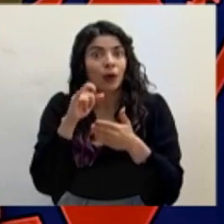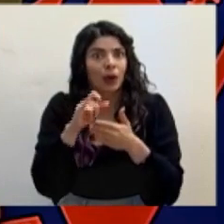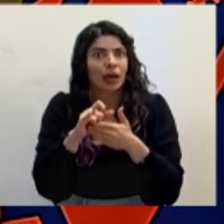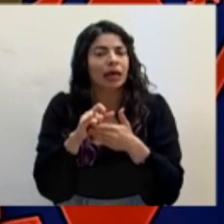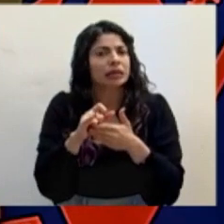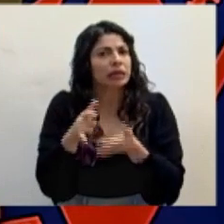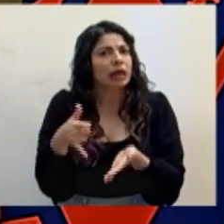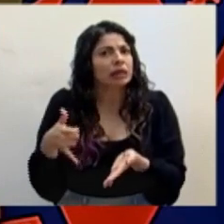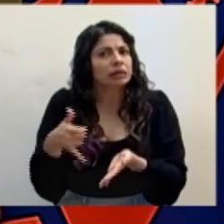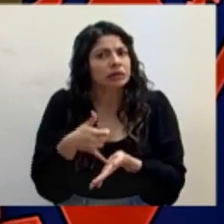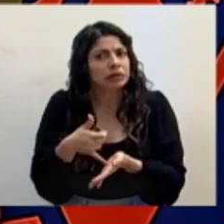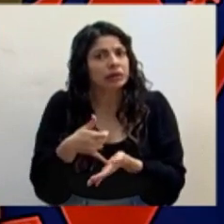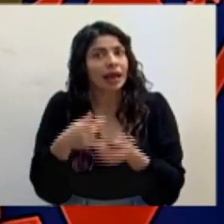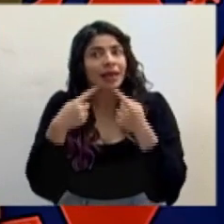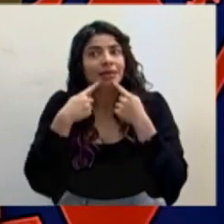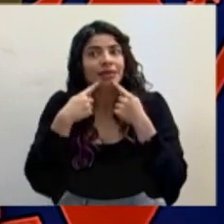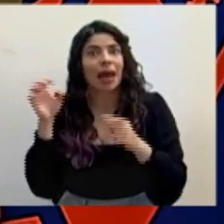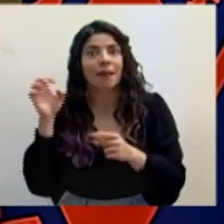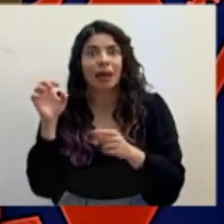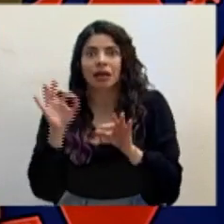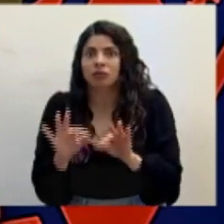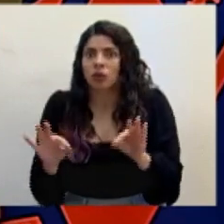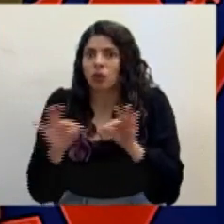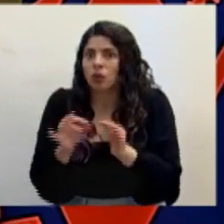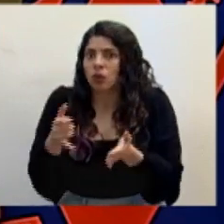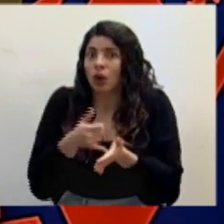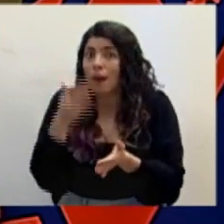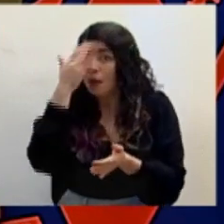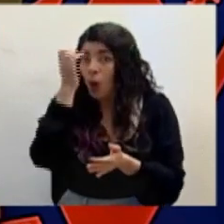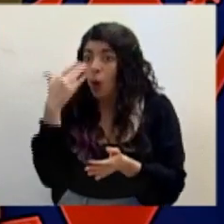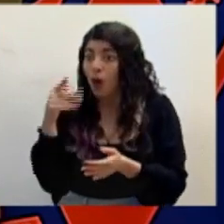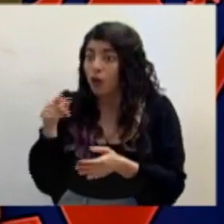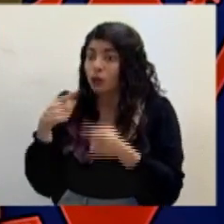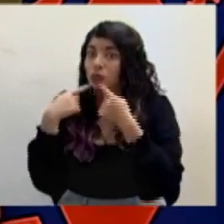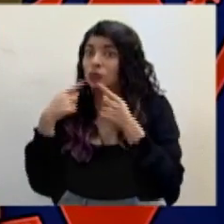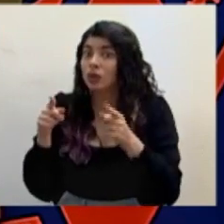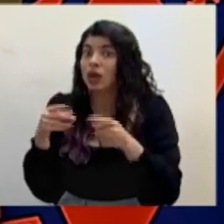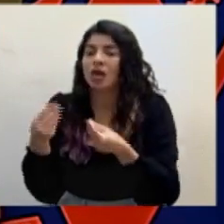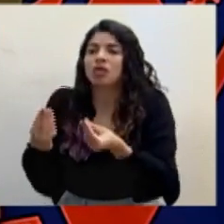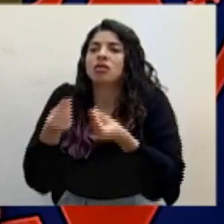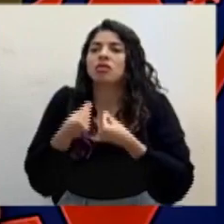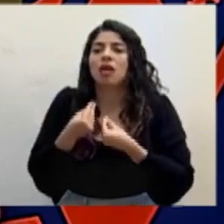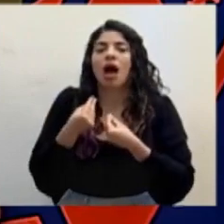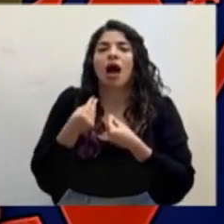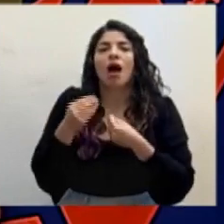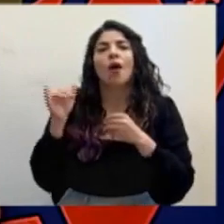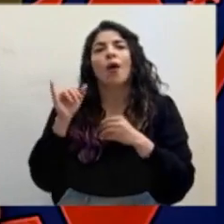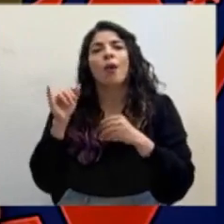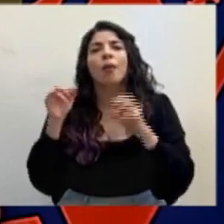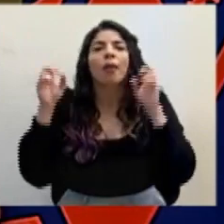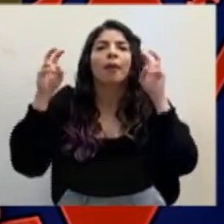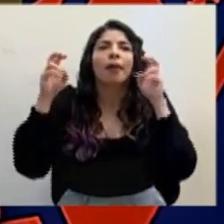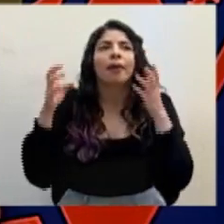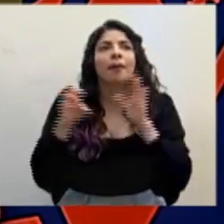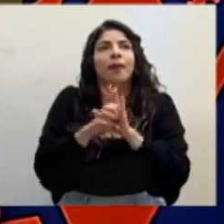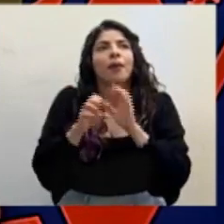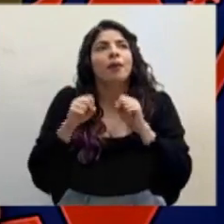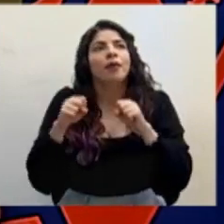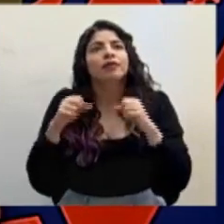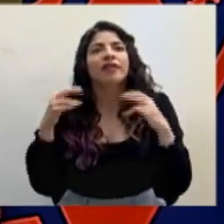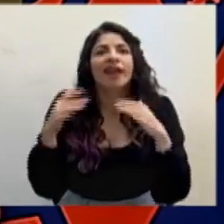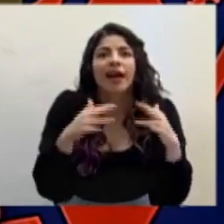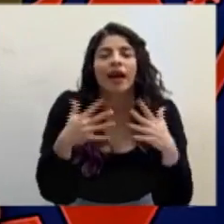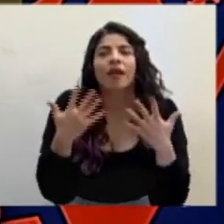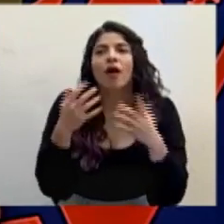de una declaratoria de emergencia, porque está frente a un caso de una posible guerra, de una